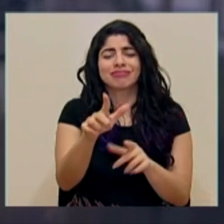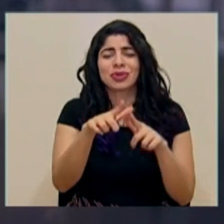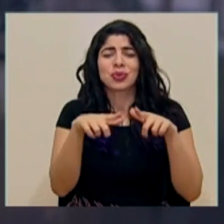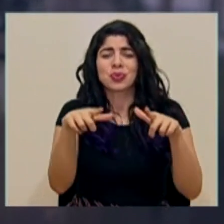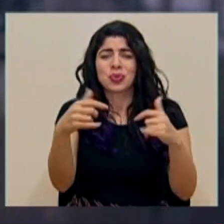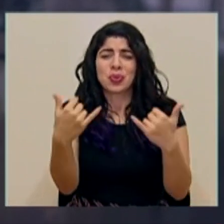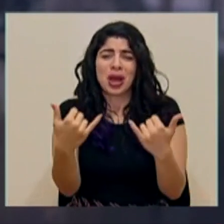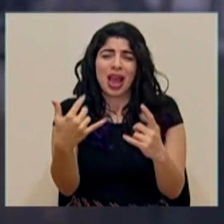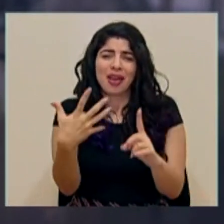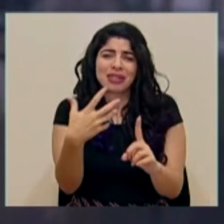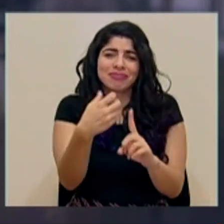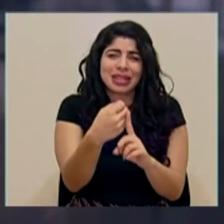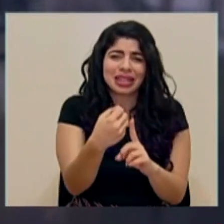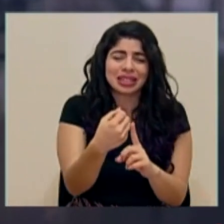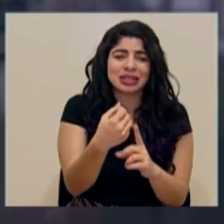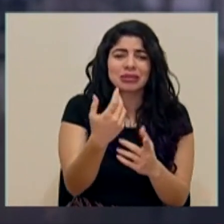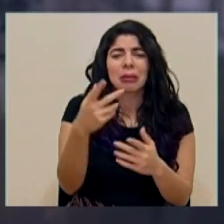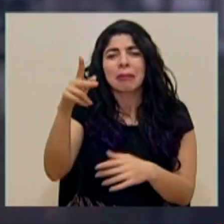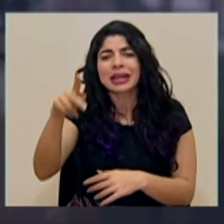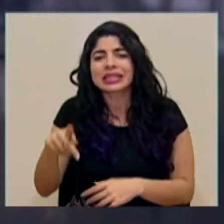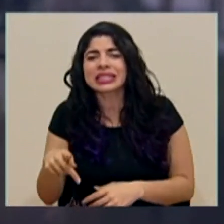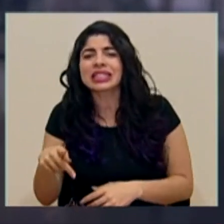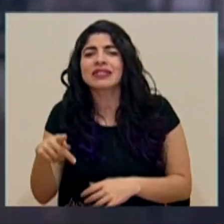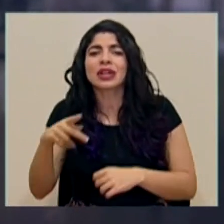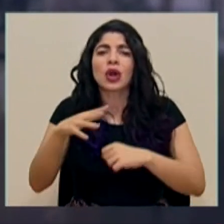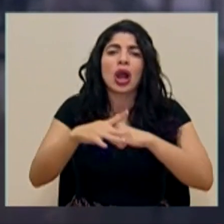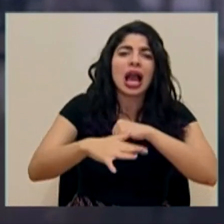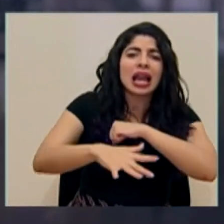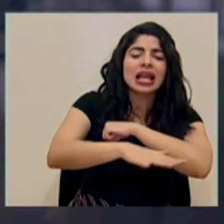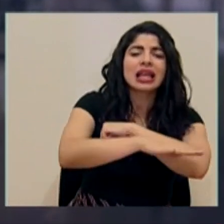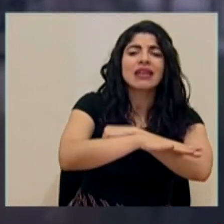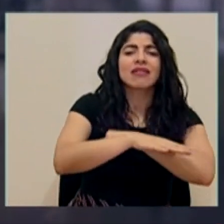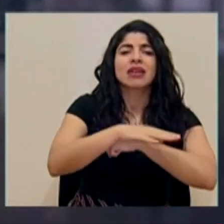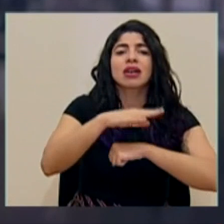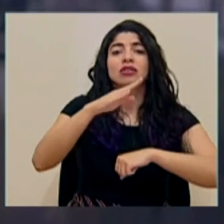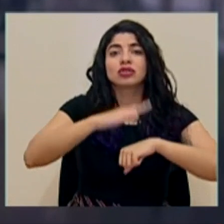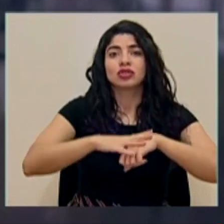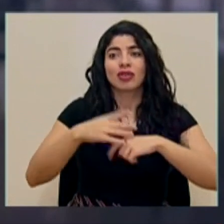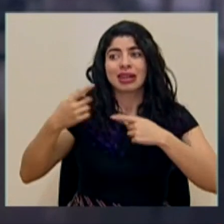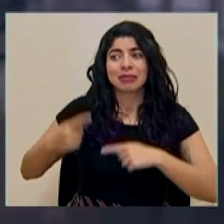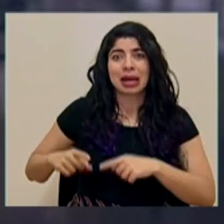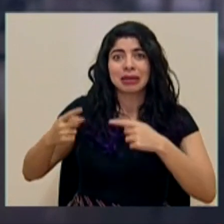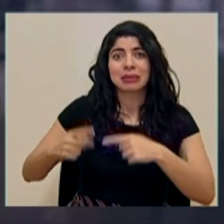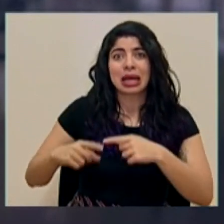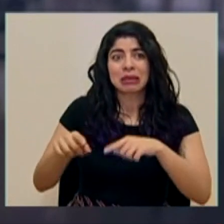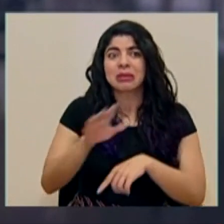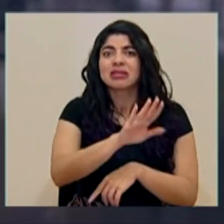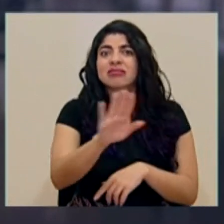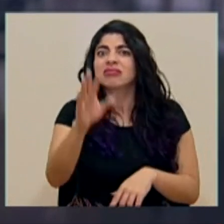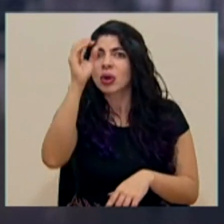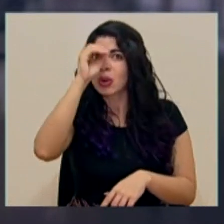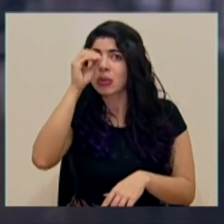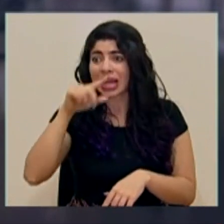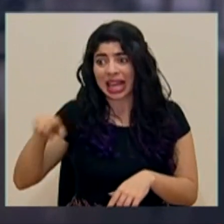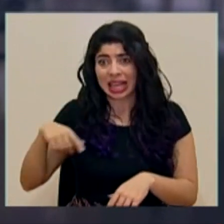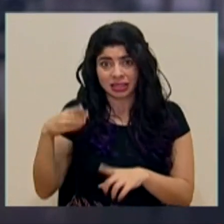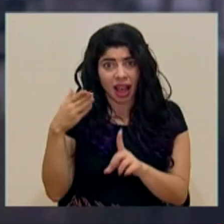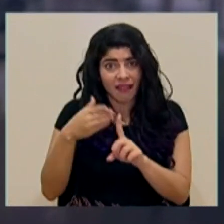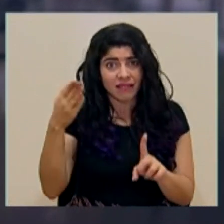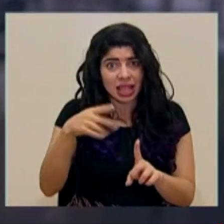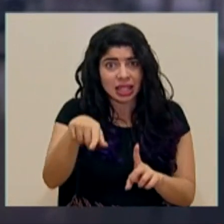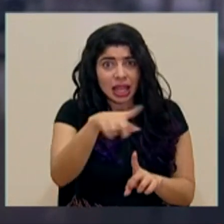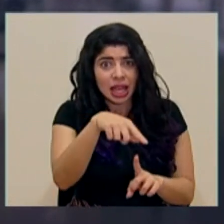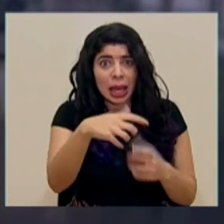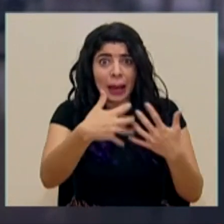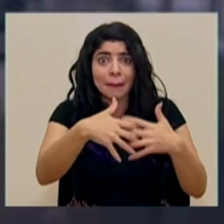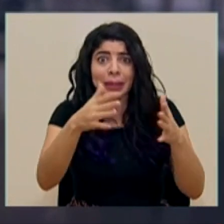afectadas del país, Pacífico, Caribe, en cuanto a lo que ha estado ocurriendo y cuánto los está afectando